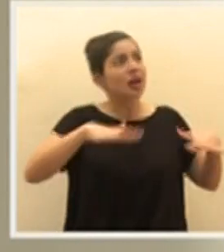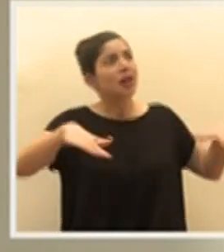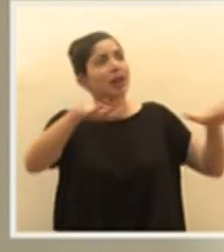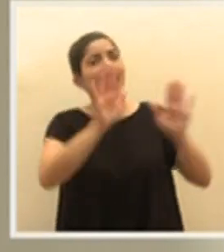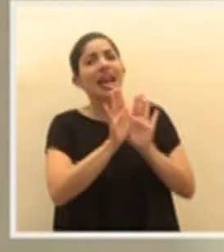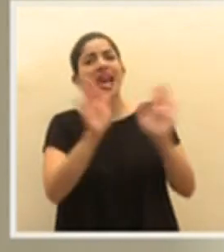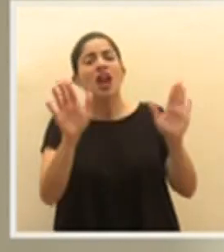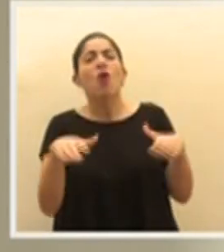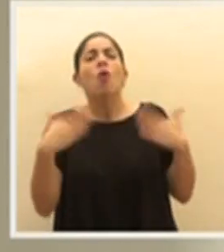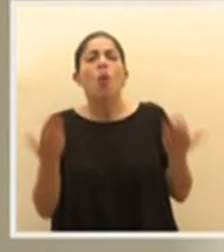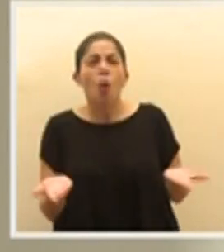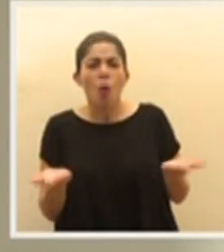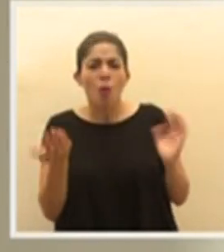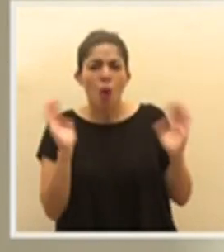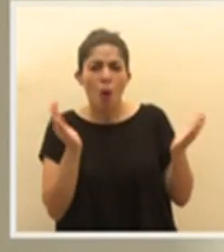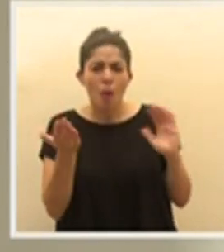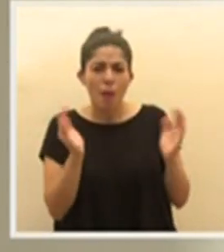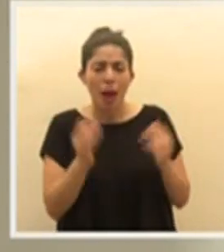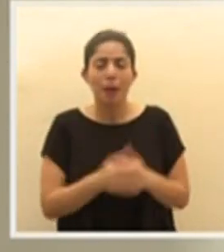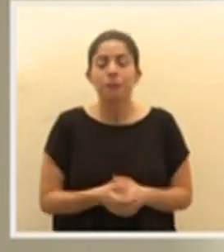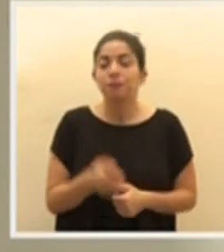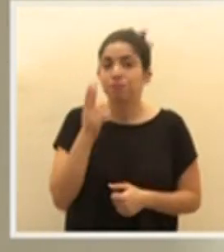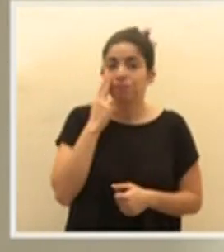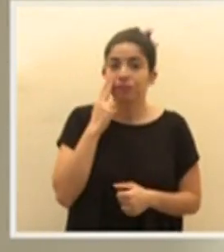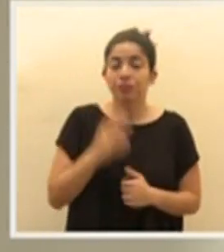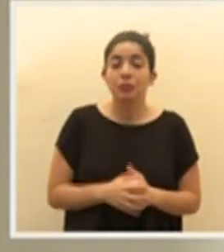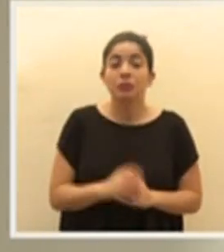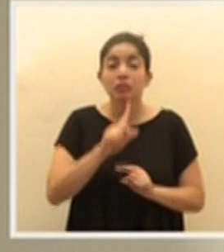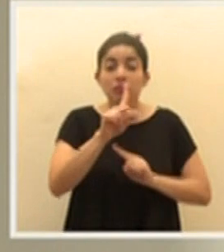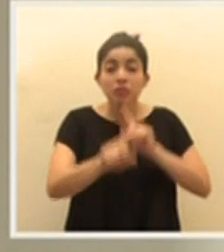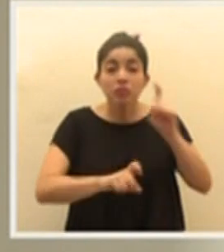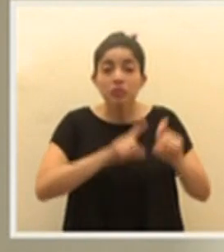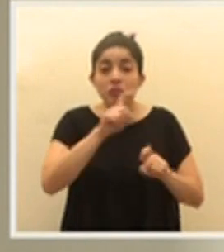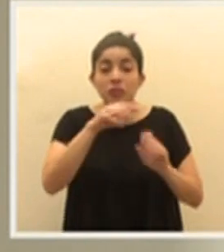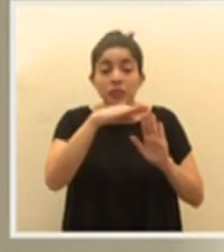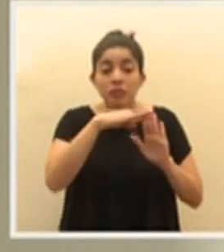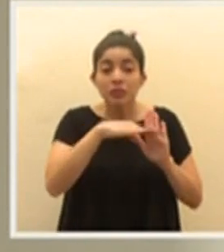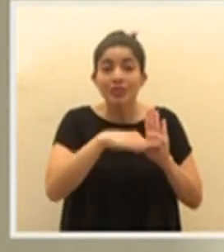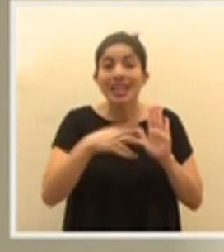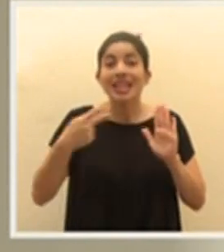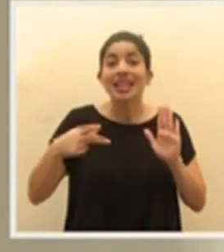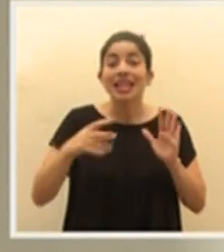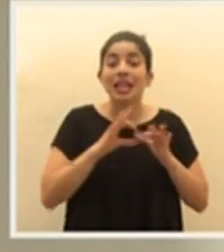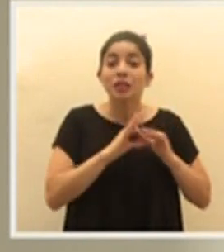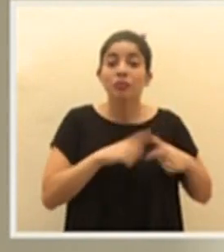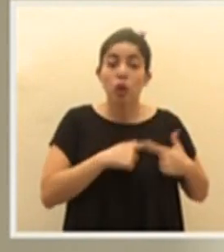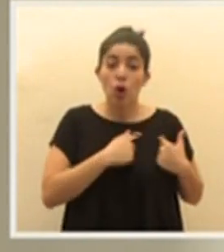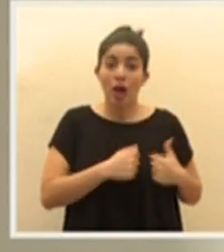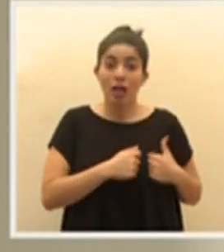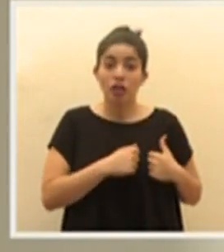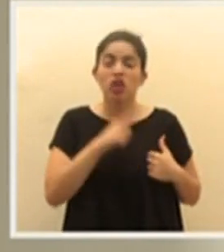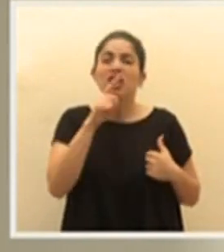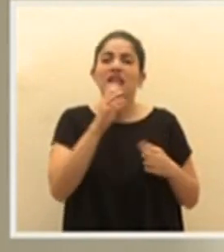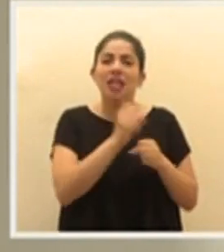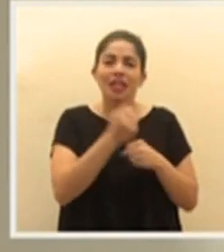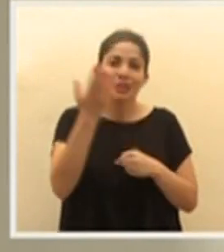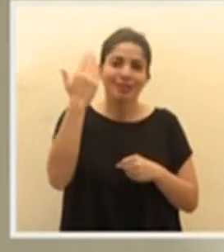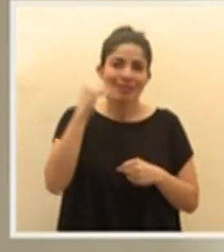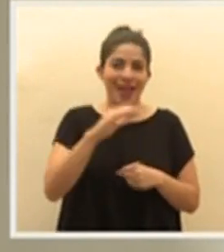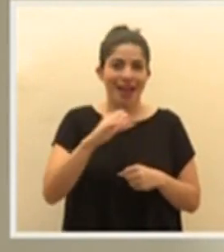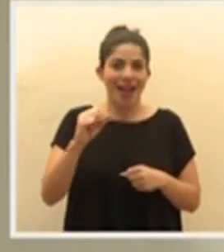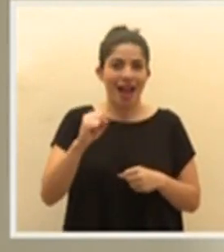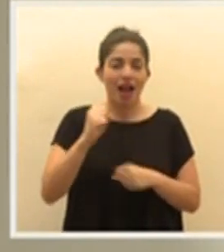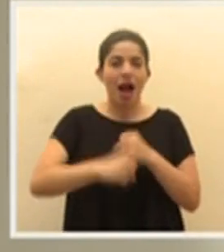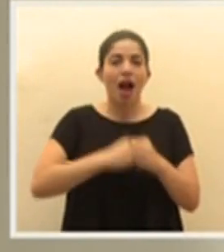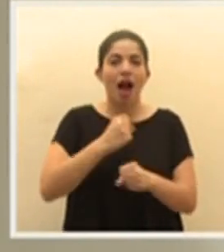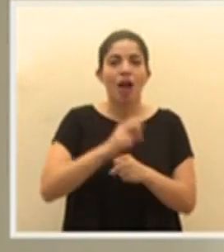general? Bueno, en la última encuesta de factores de riesgo cardiovascular que realizó la Caja en el año